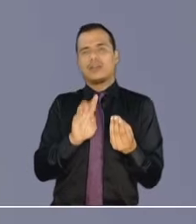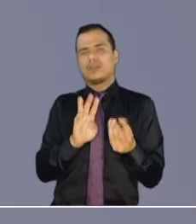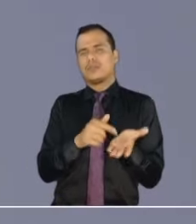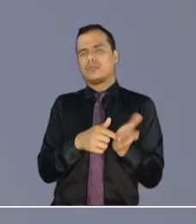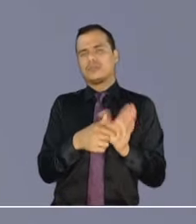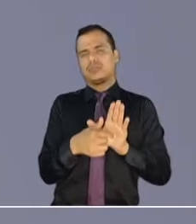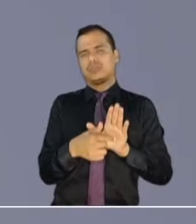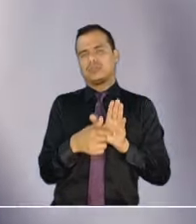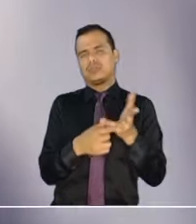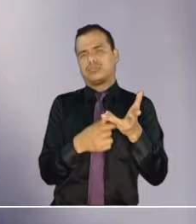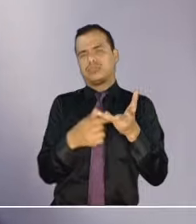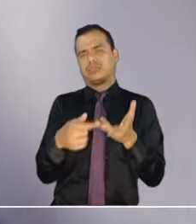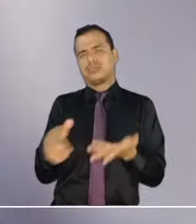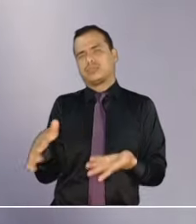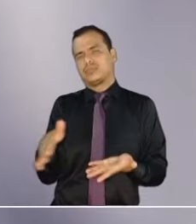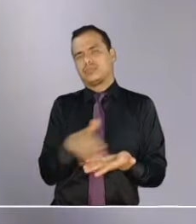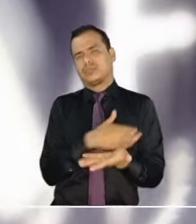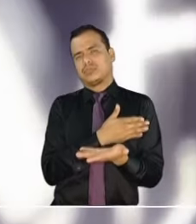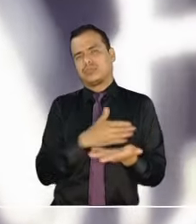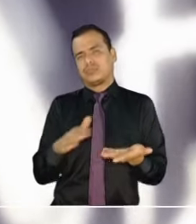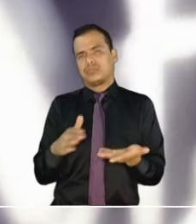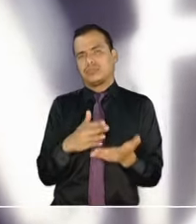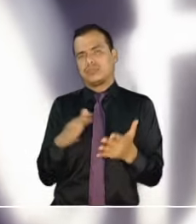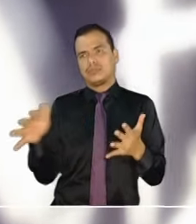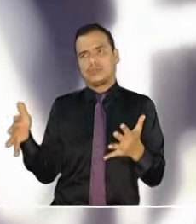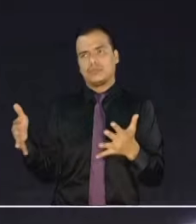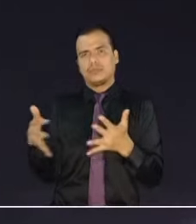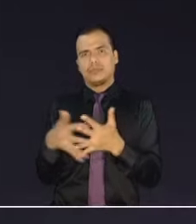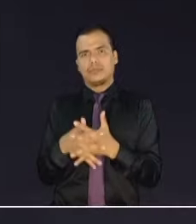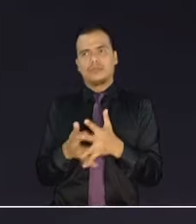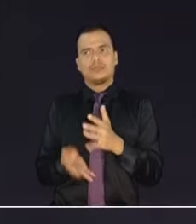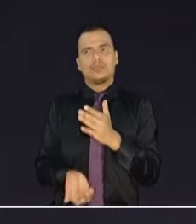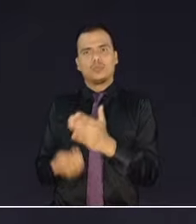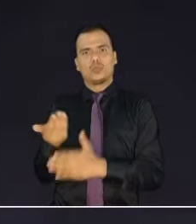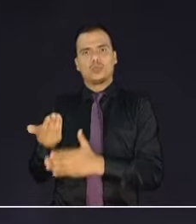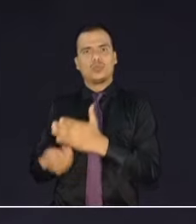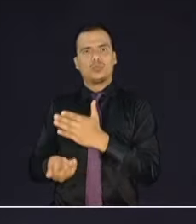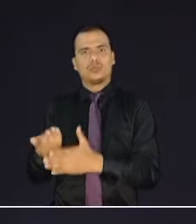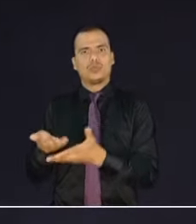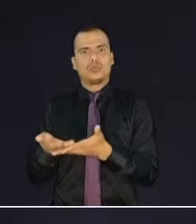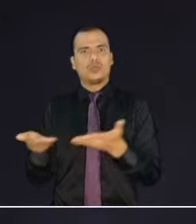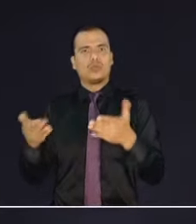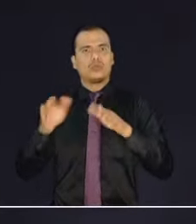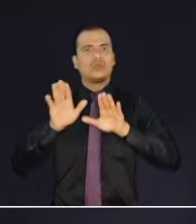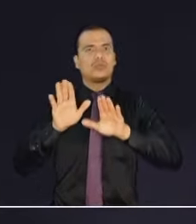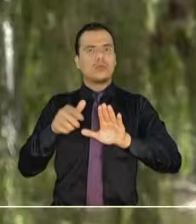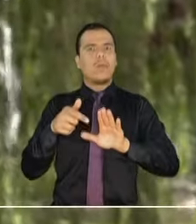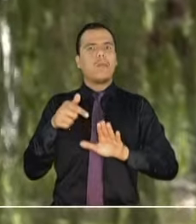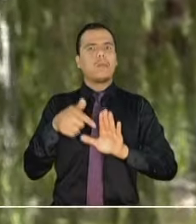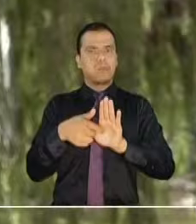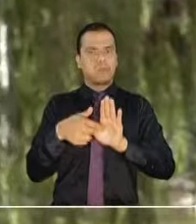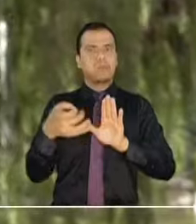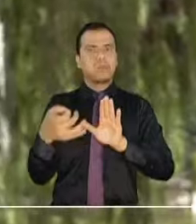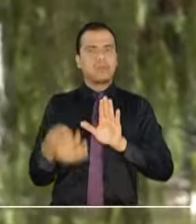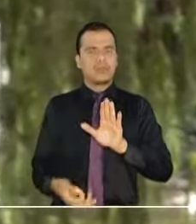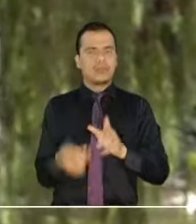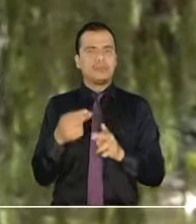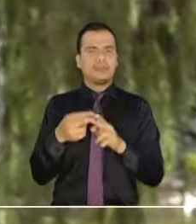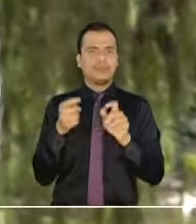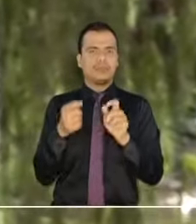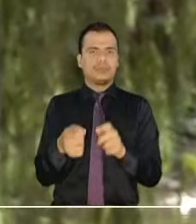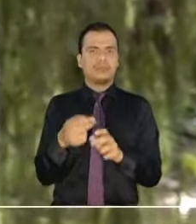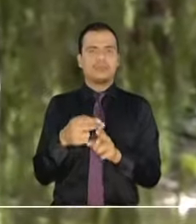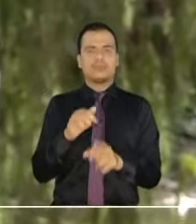tradicionales, combinándolos con elementos modernos y repertorio propio, como su más reciente sencillo titulado Amiga. Esta